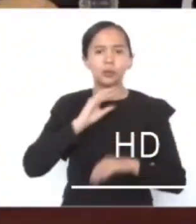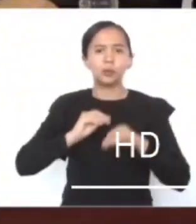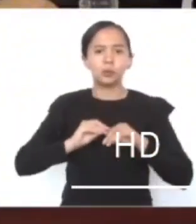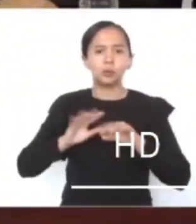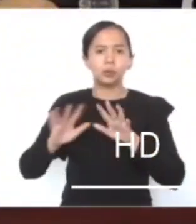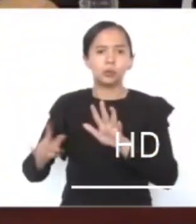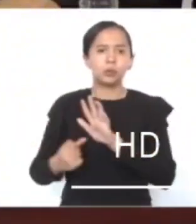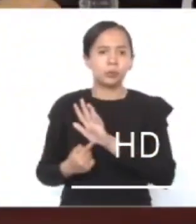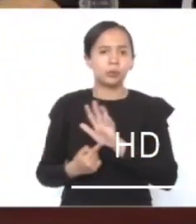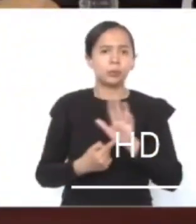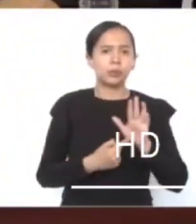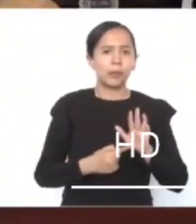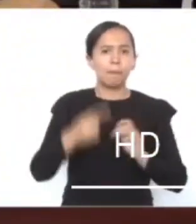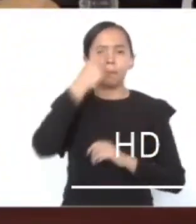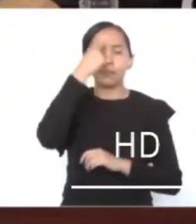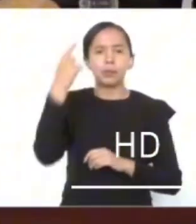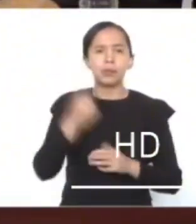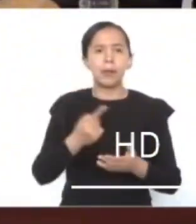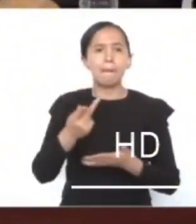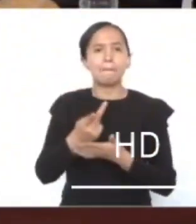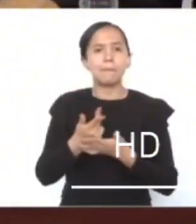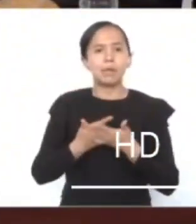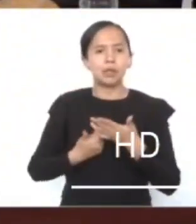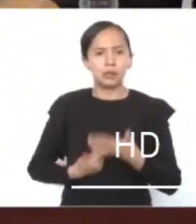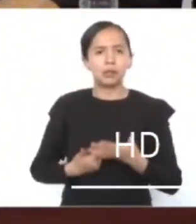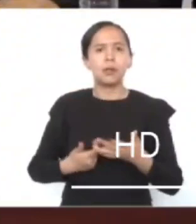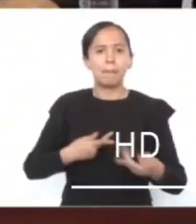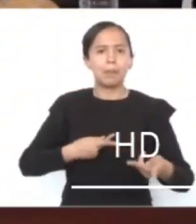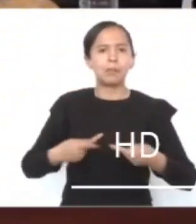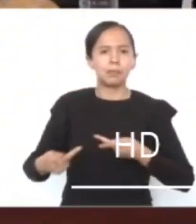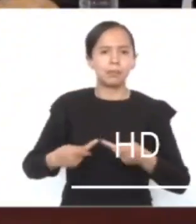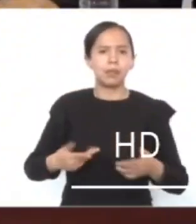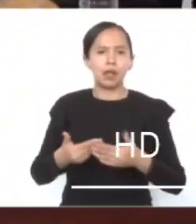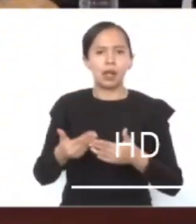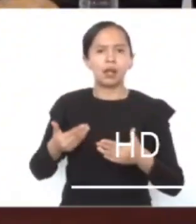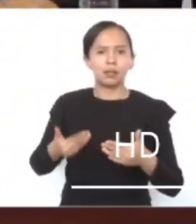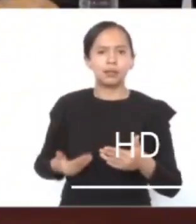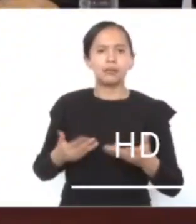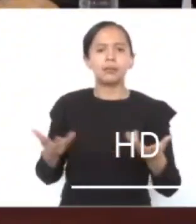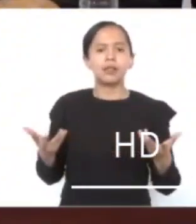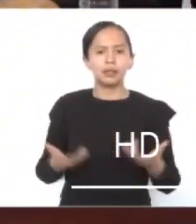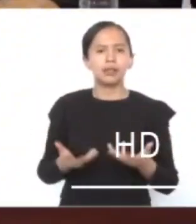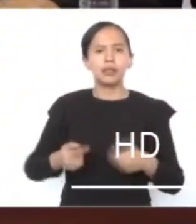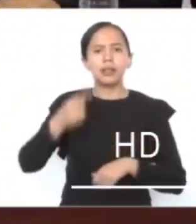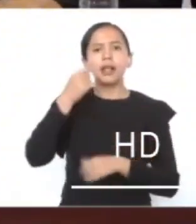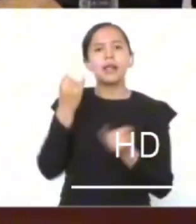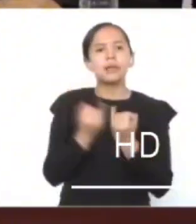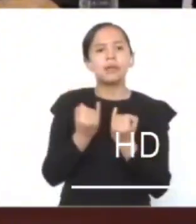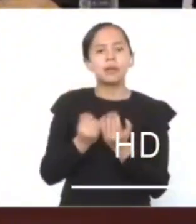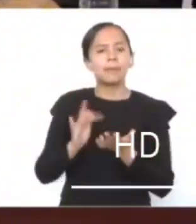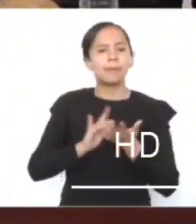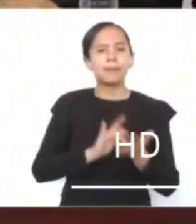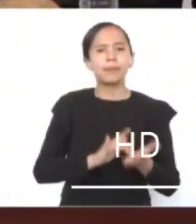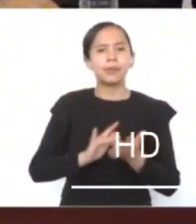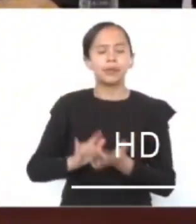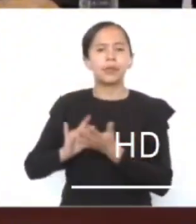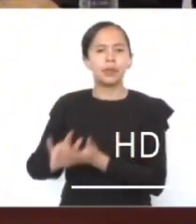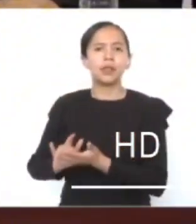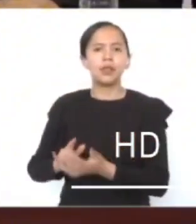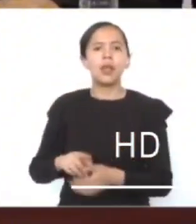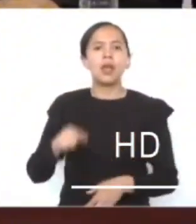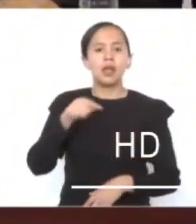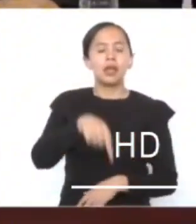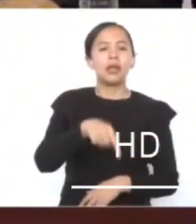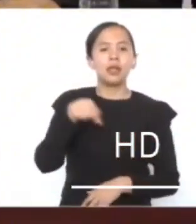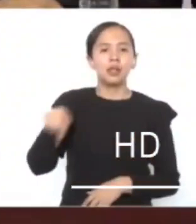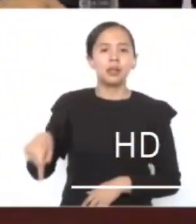de Emergencia para la planeación de acciones y la aplicación de los apoyos necesarios en los